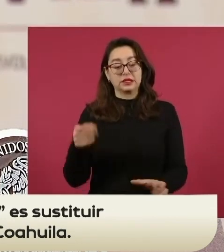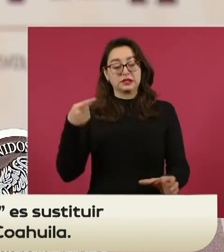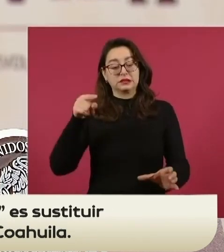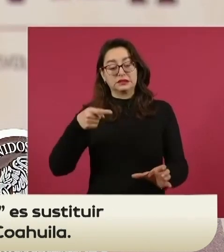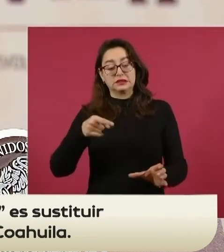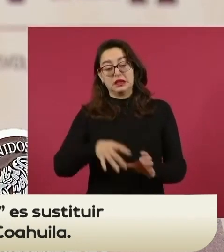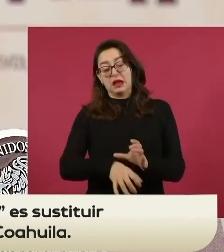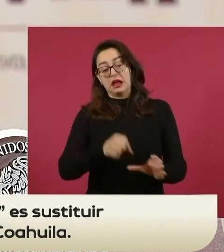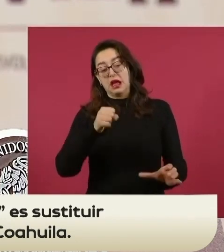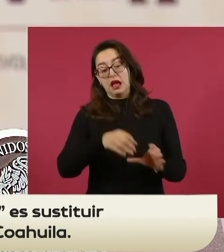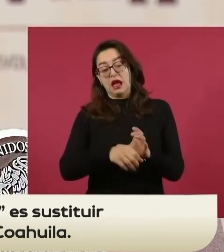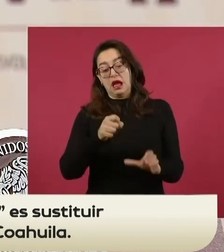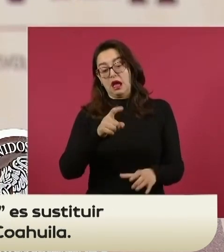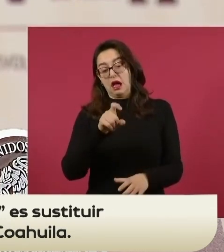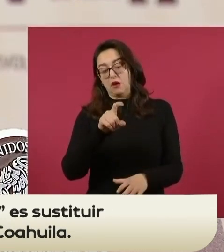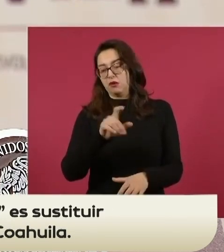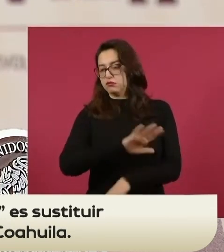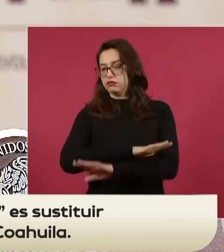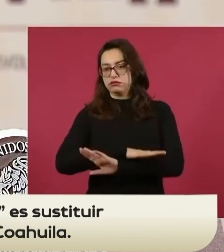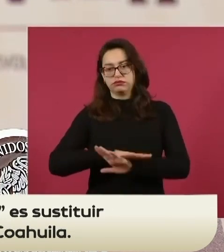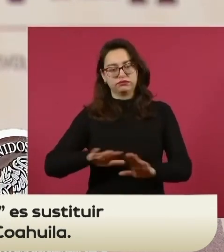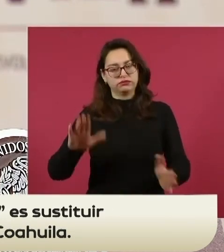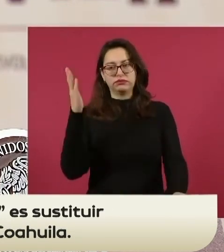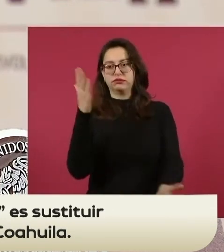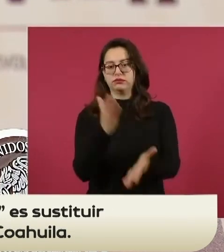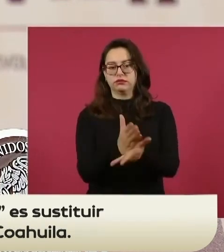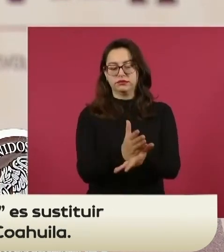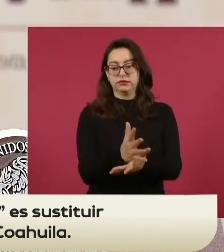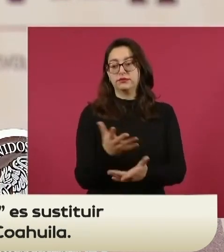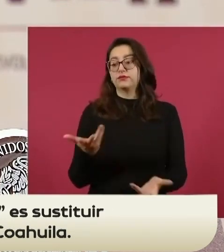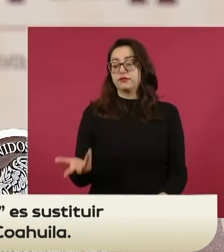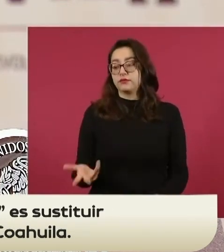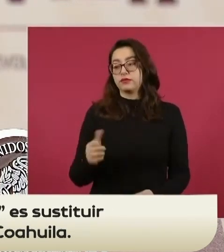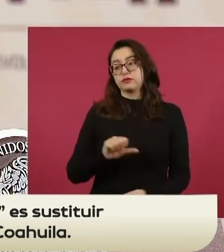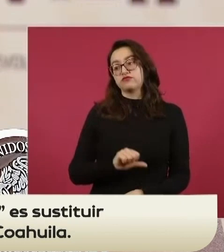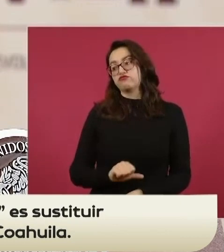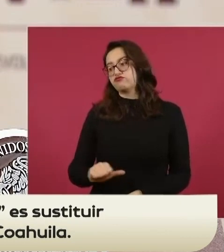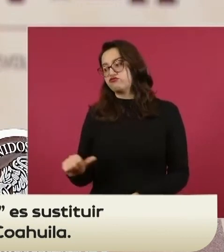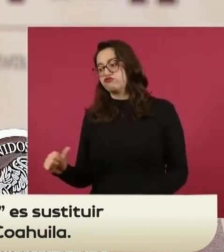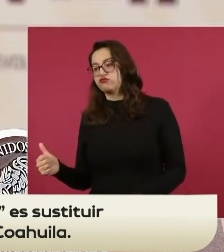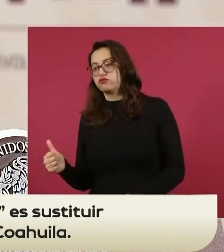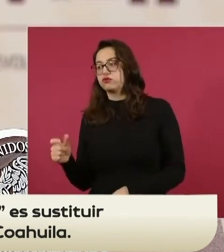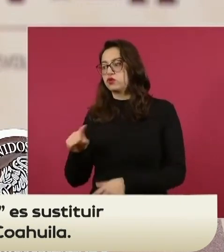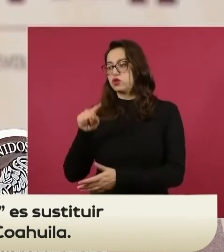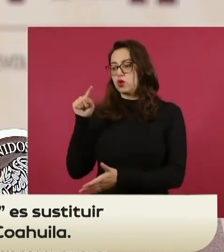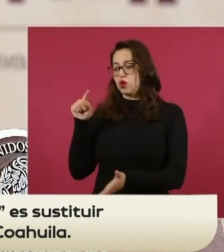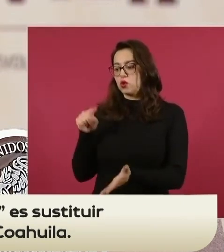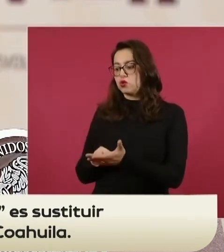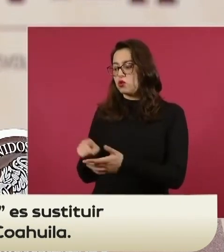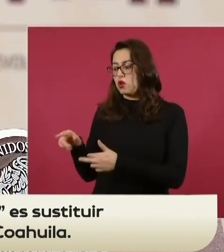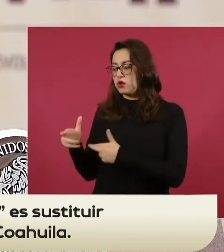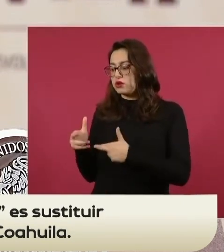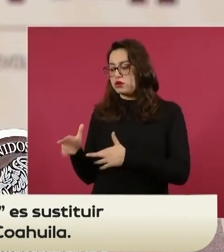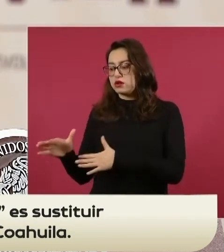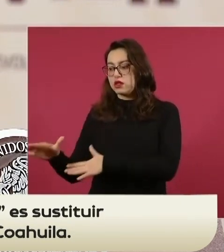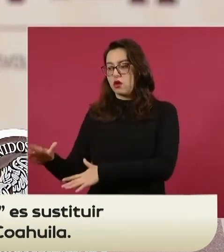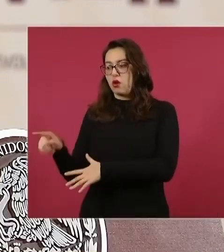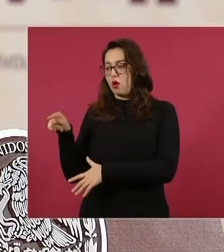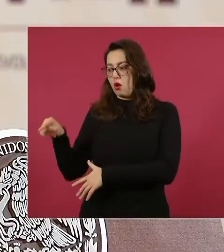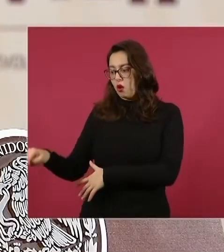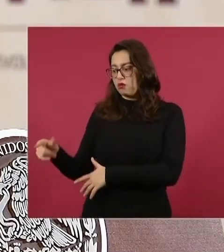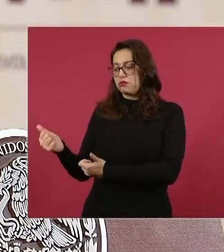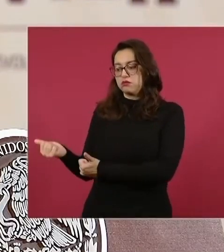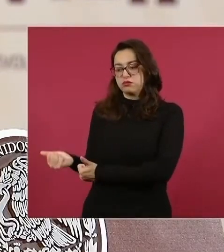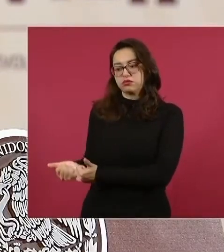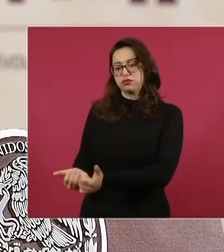alta concentración de arsénico y aprovechando 200 millones de metros cúbicos de agua del río Nazas para uso